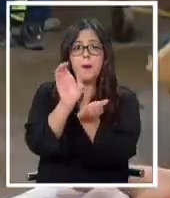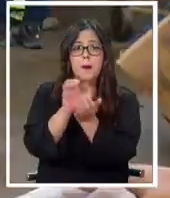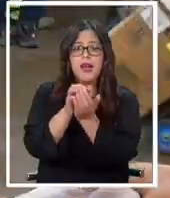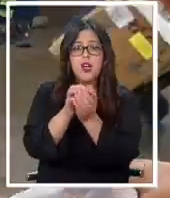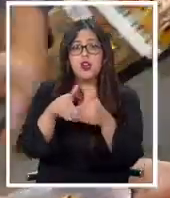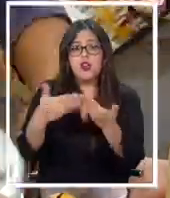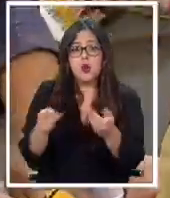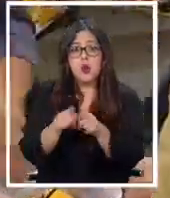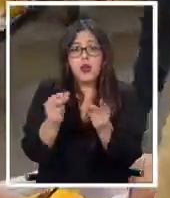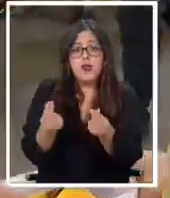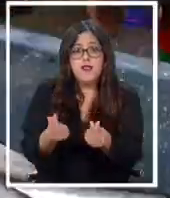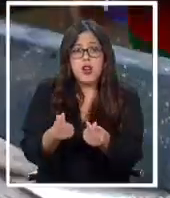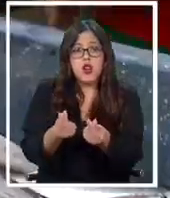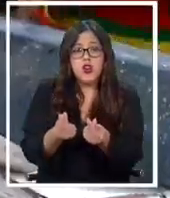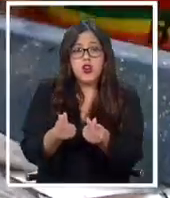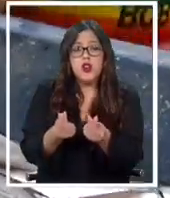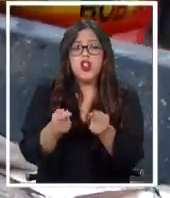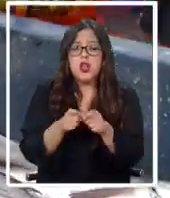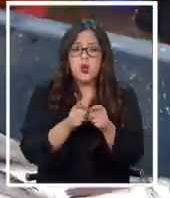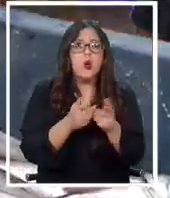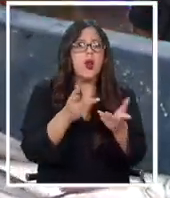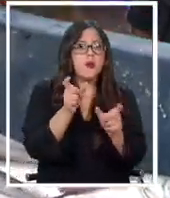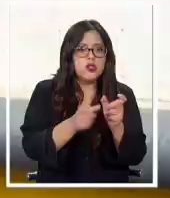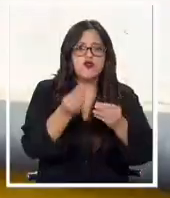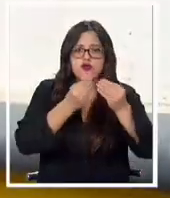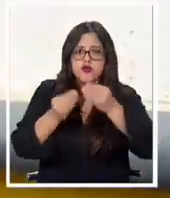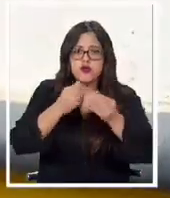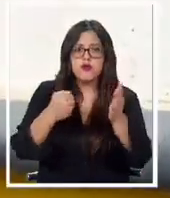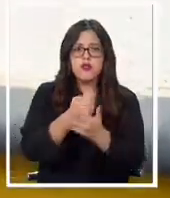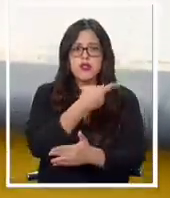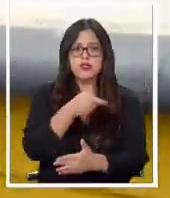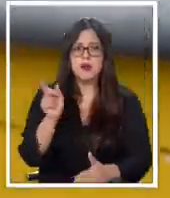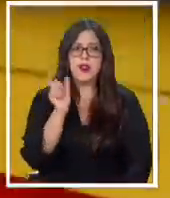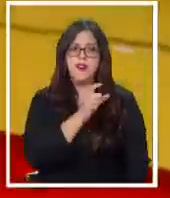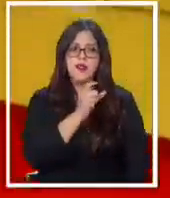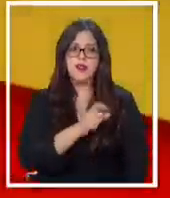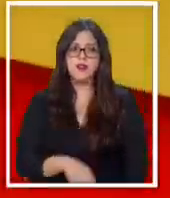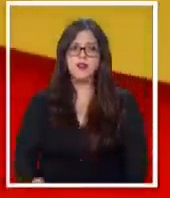y mariscos que, a pesar de su valor, estarán en la mesa de los chilenos este fin de semana largo.